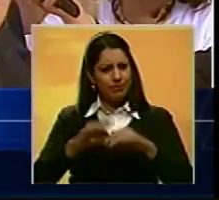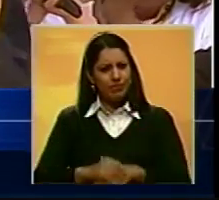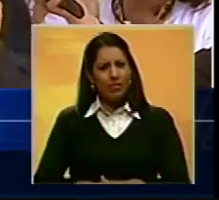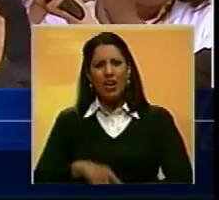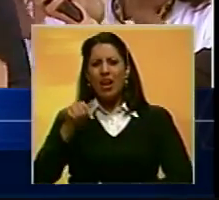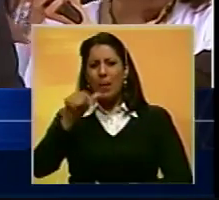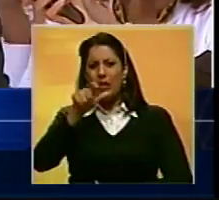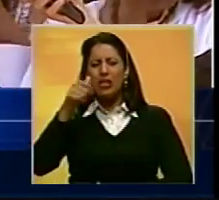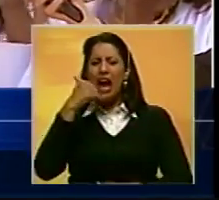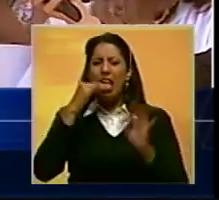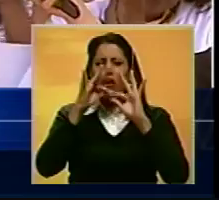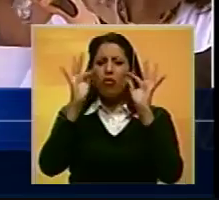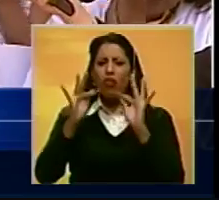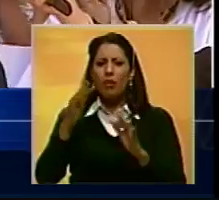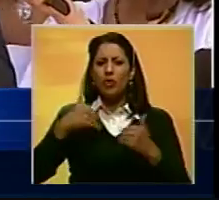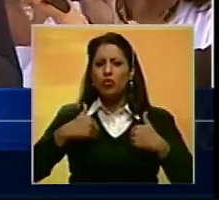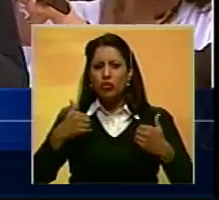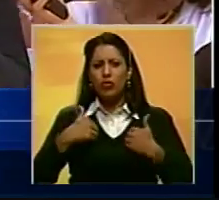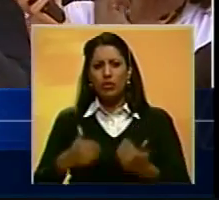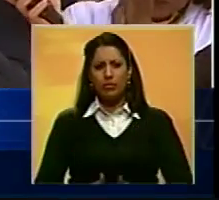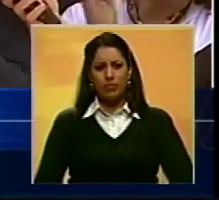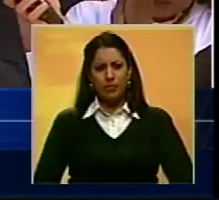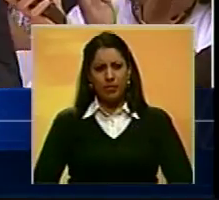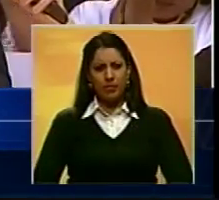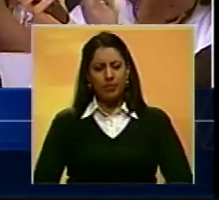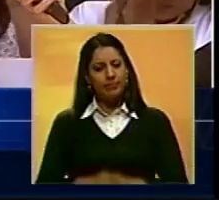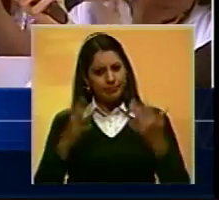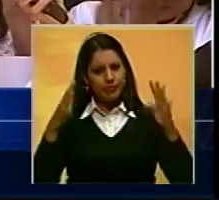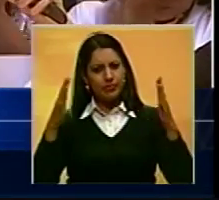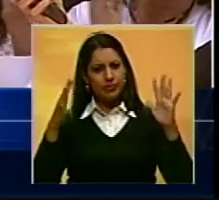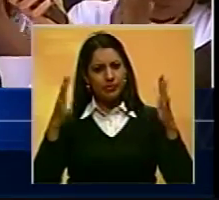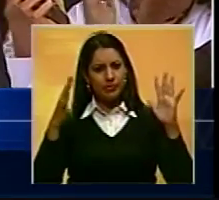de lo que de alguna forma sufrimos.